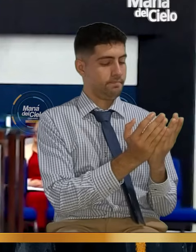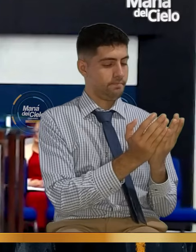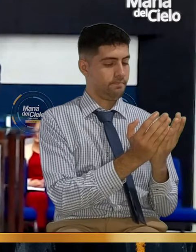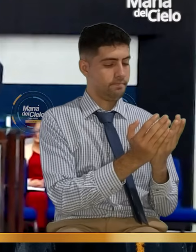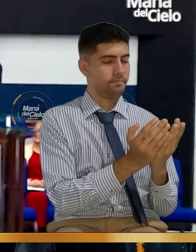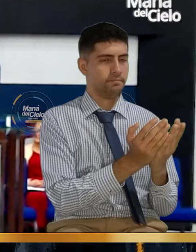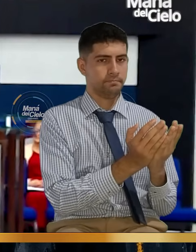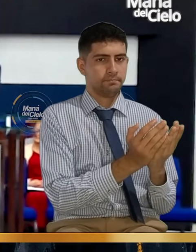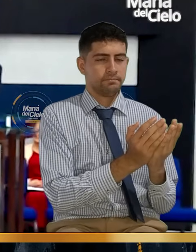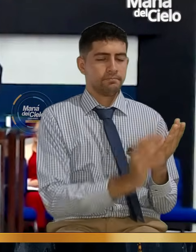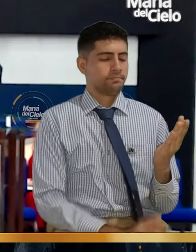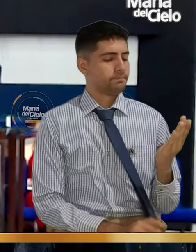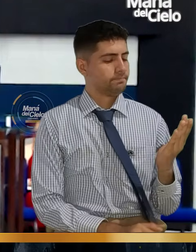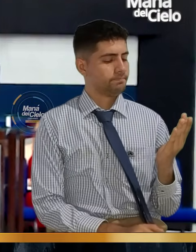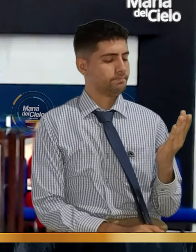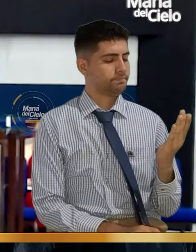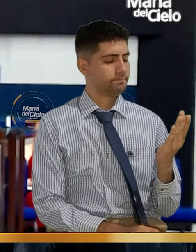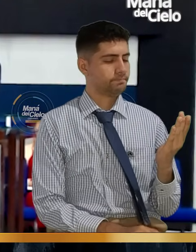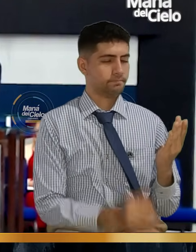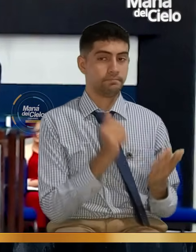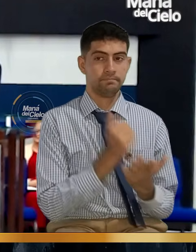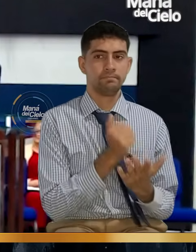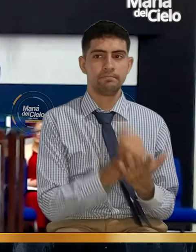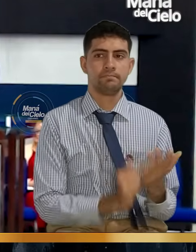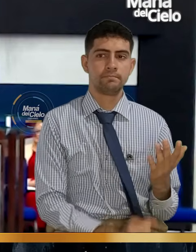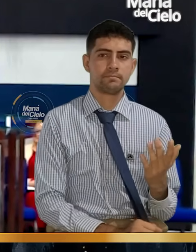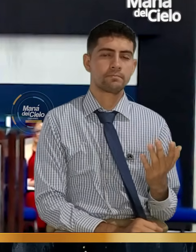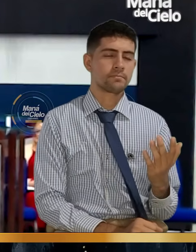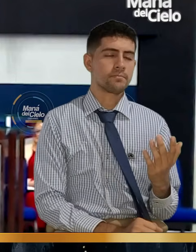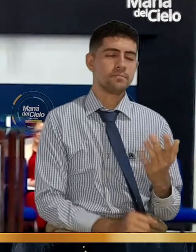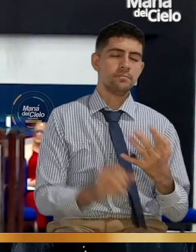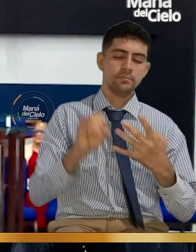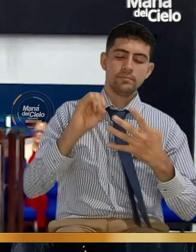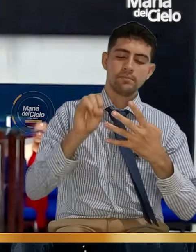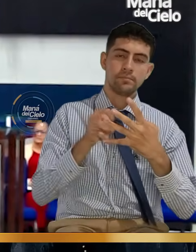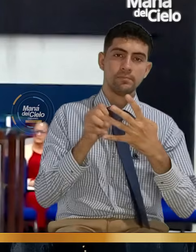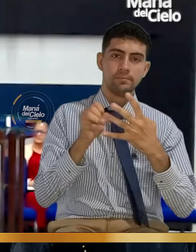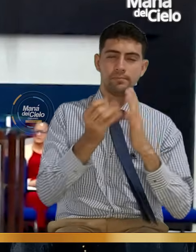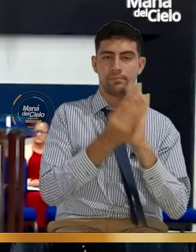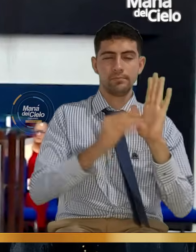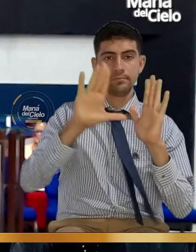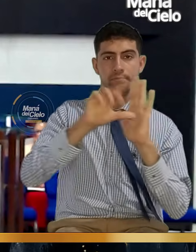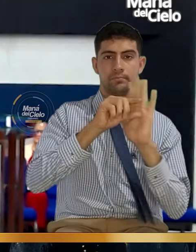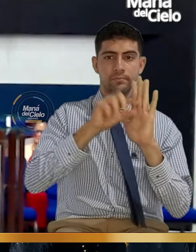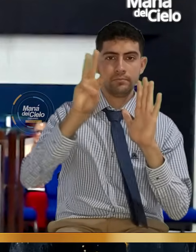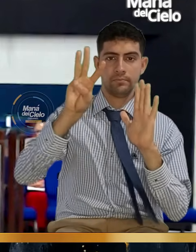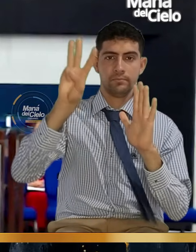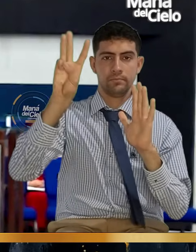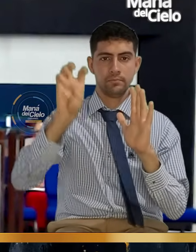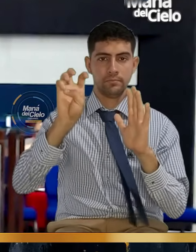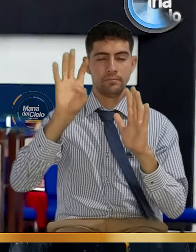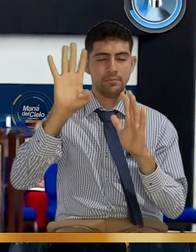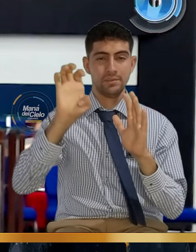Abra la Biblia. Tome tiempo para alimentarse de la palabra. Así cuando